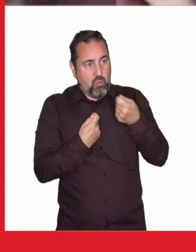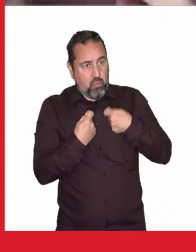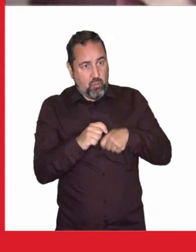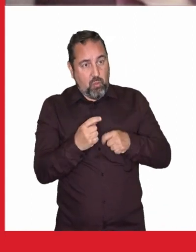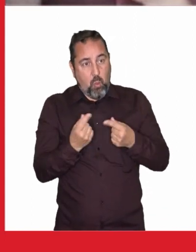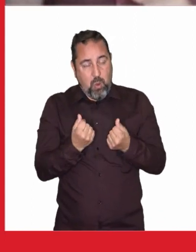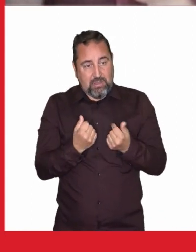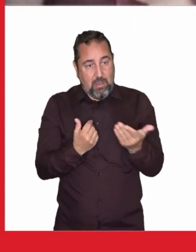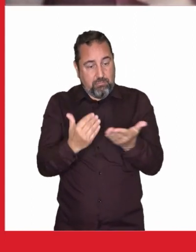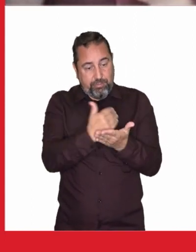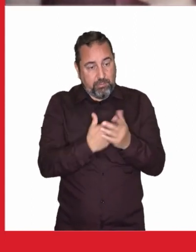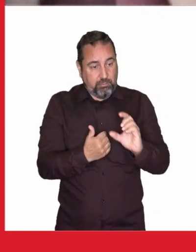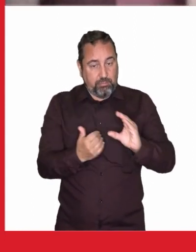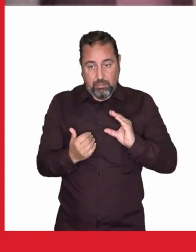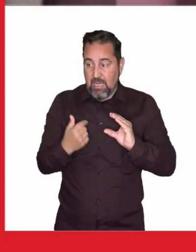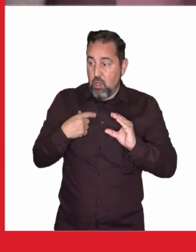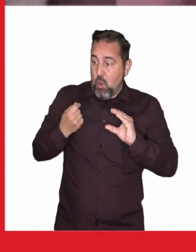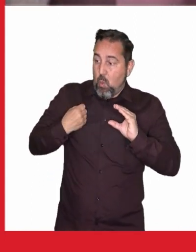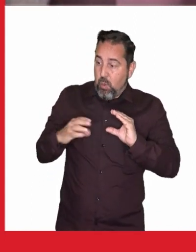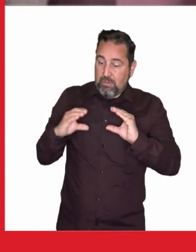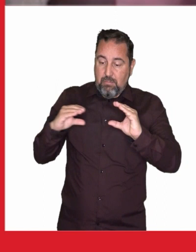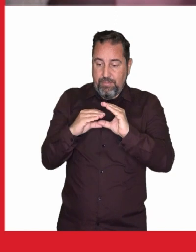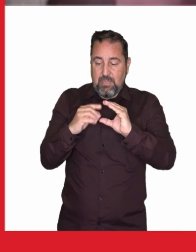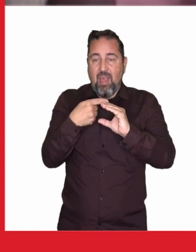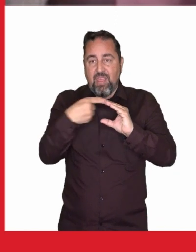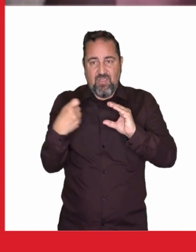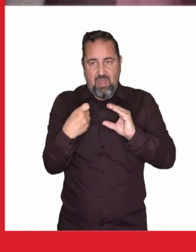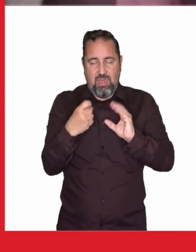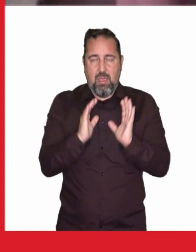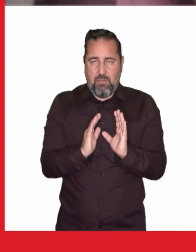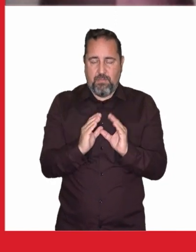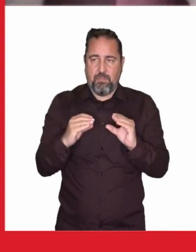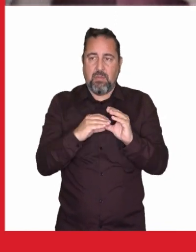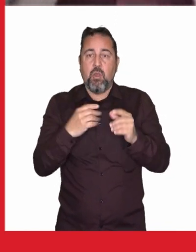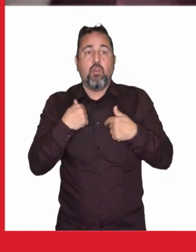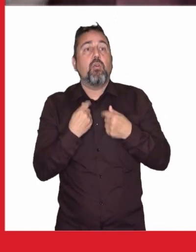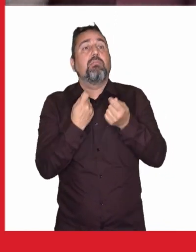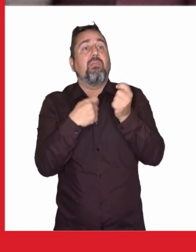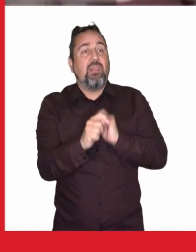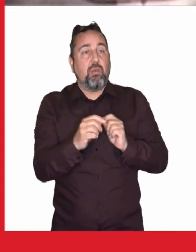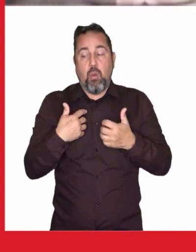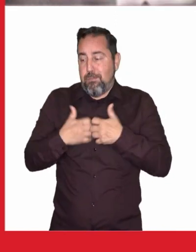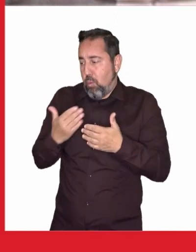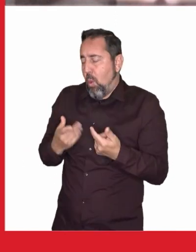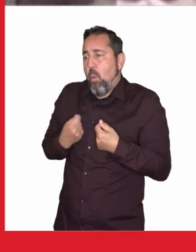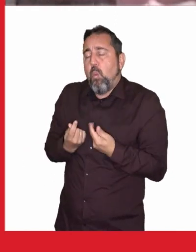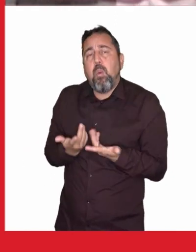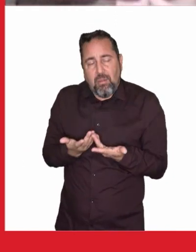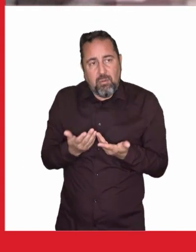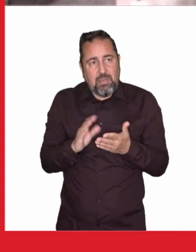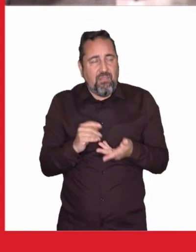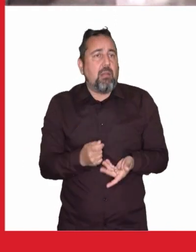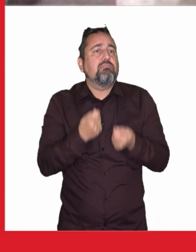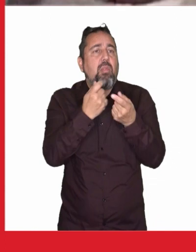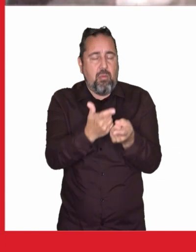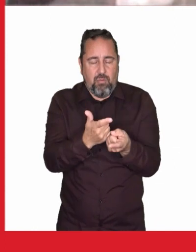diferencia entre lo que ingreso y lo que me cuesta. ¿Sí? Es decir, lo que ingreso a cambio de dárselo a mi cliente